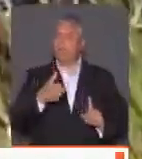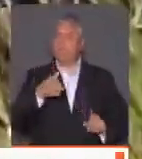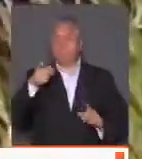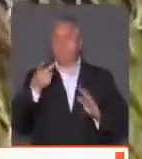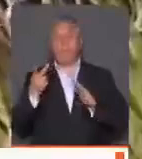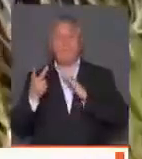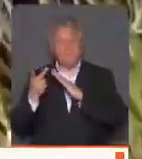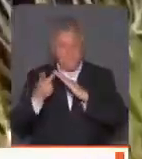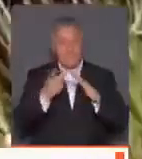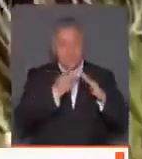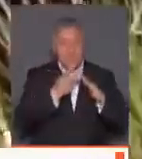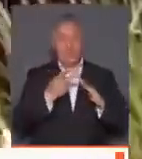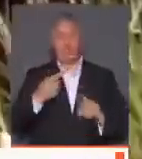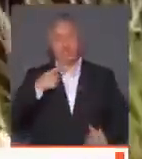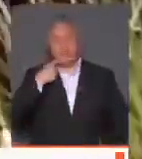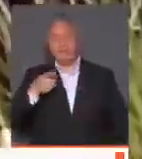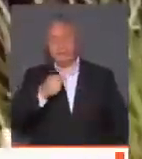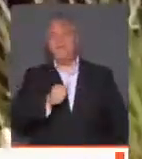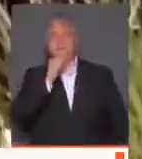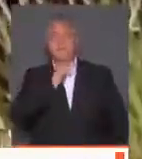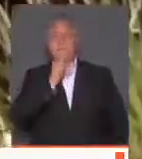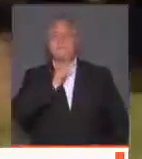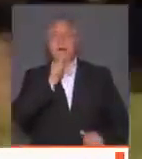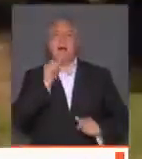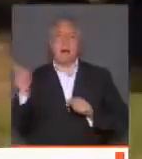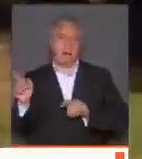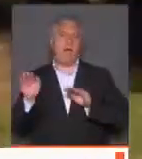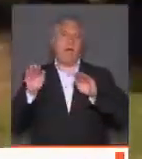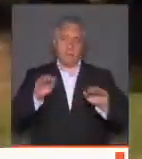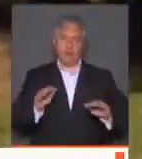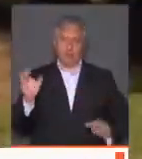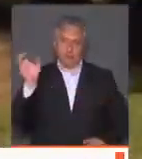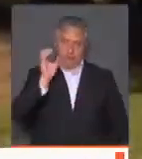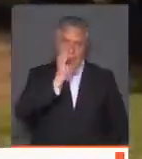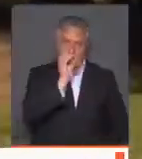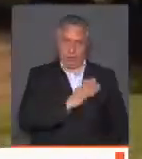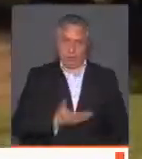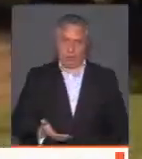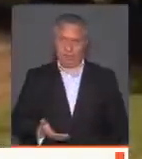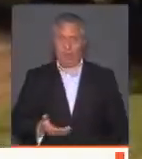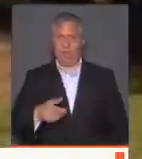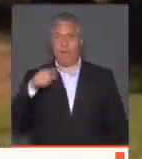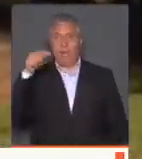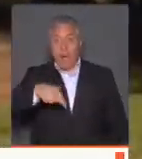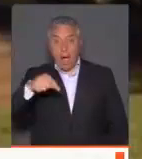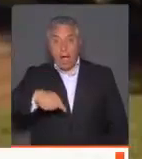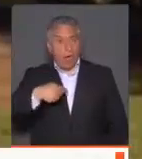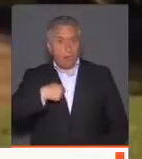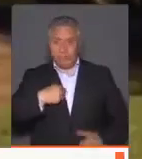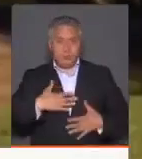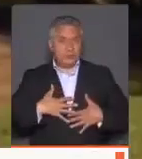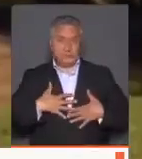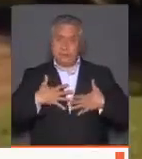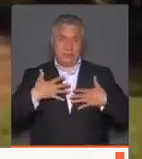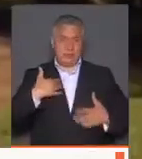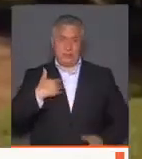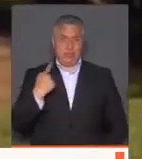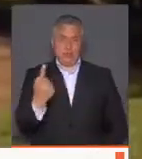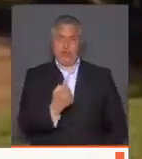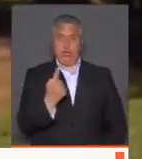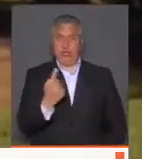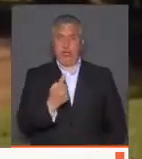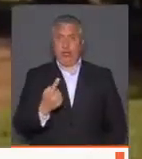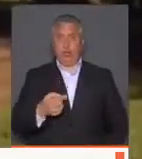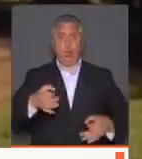señalan la falta de apoyo que han tenido para la búsqueda al momento nosotros lo sentimos solo la justicia lo tiene